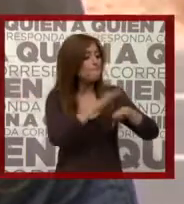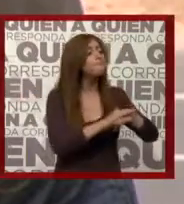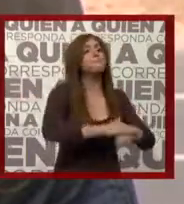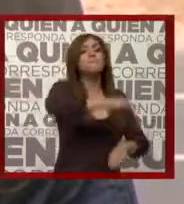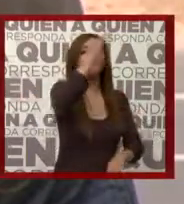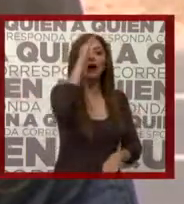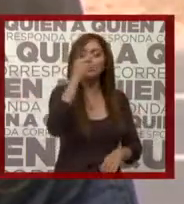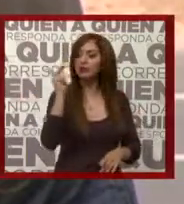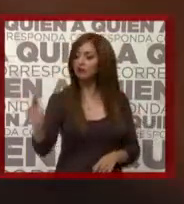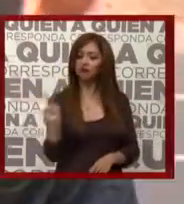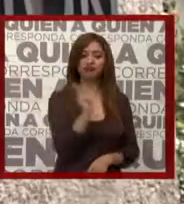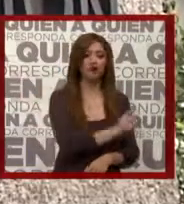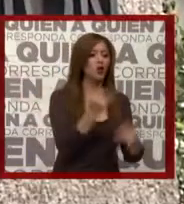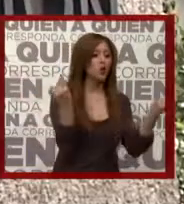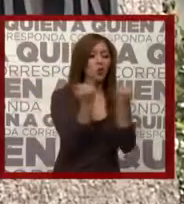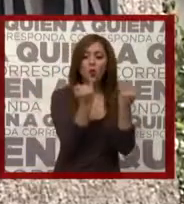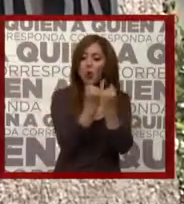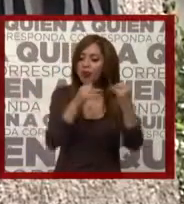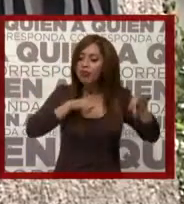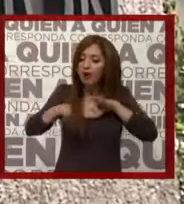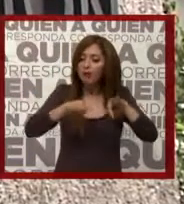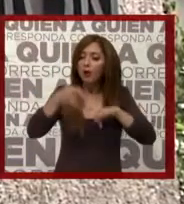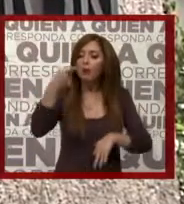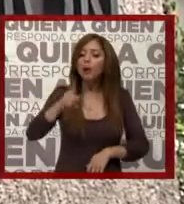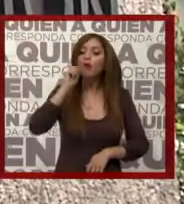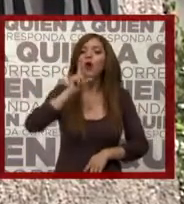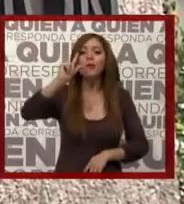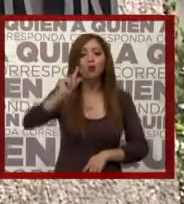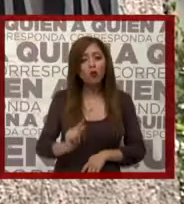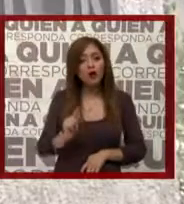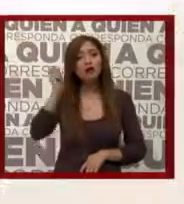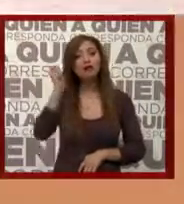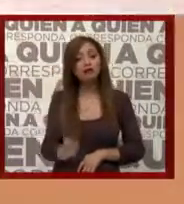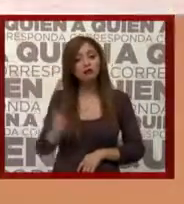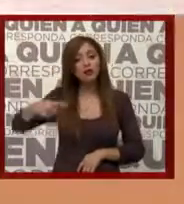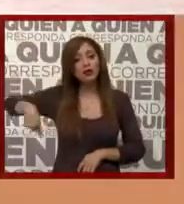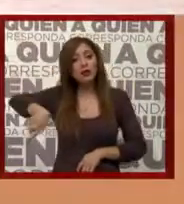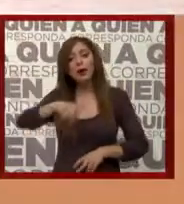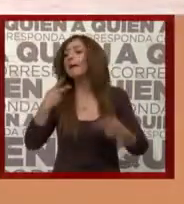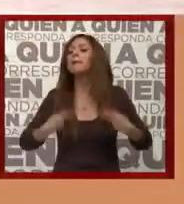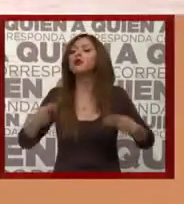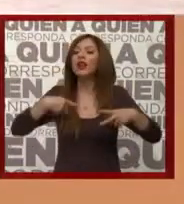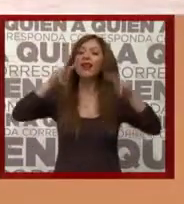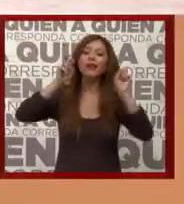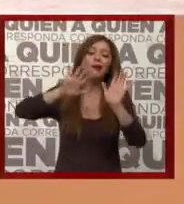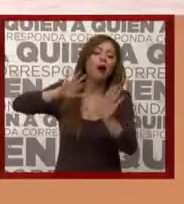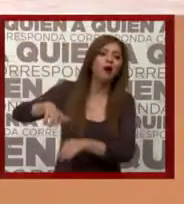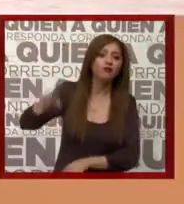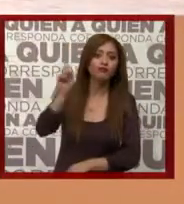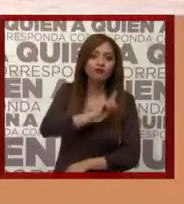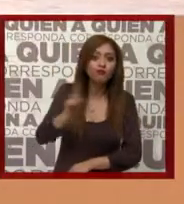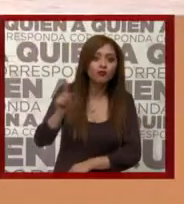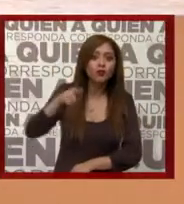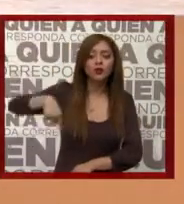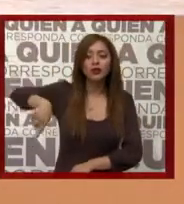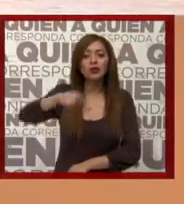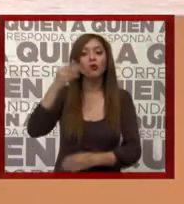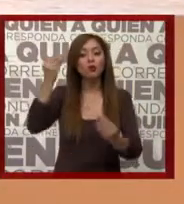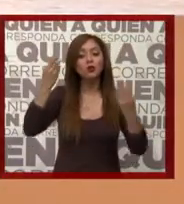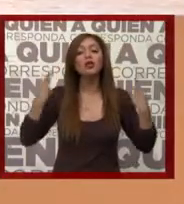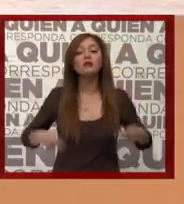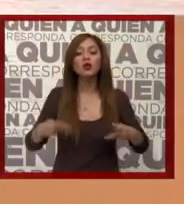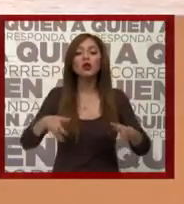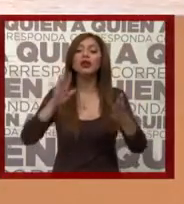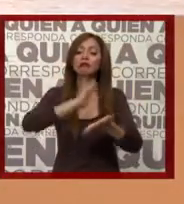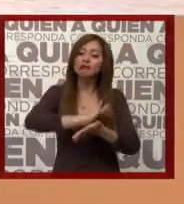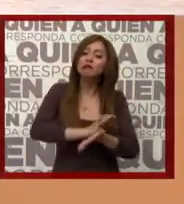realizando la misma actividad. El CONAPRED considera que el tema no es de minorías. Nos damos cuenta que es una mayoría la mayoría discriminada y por